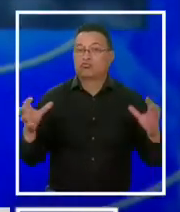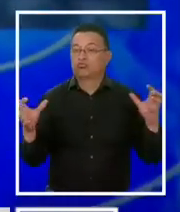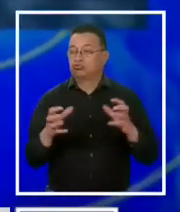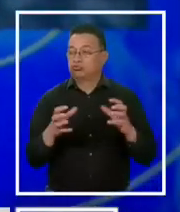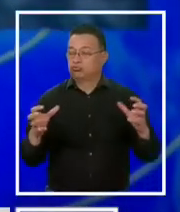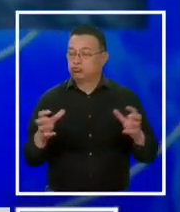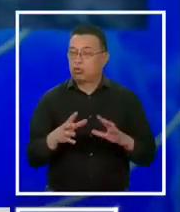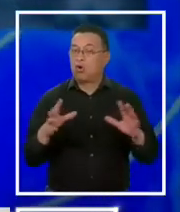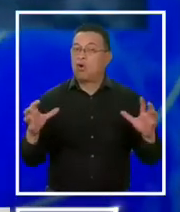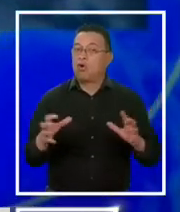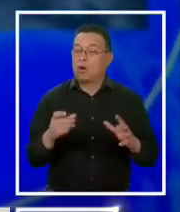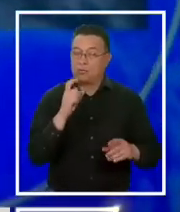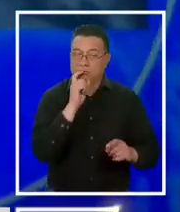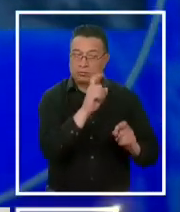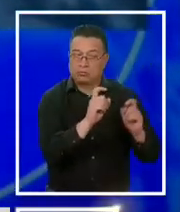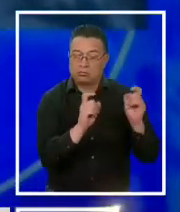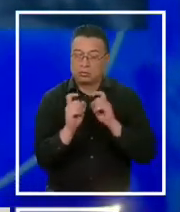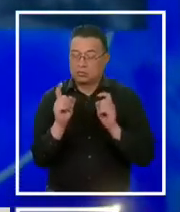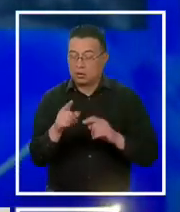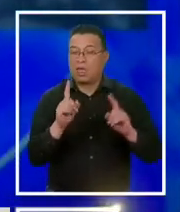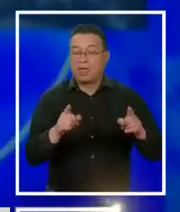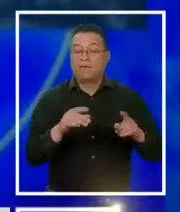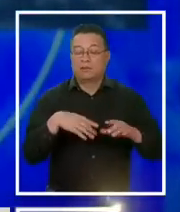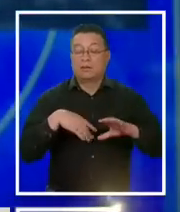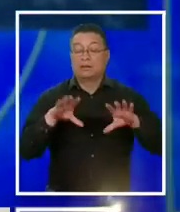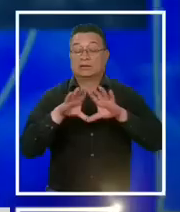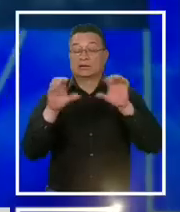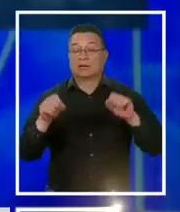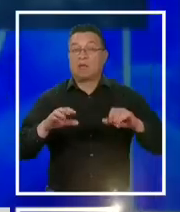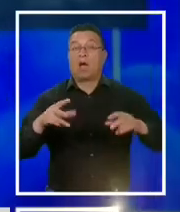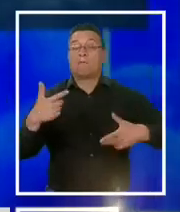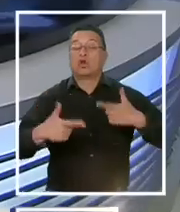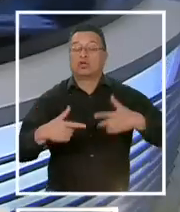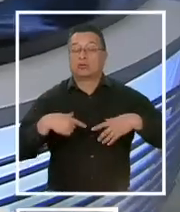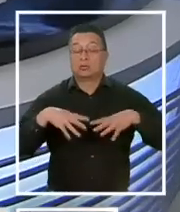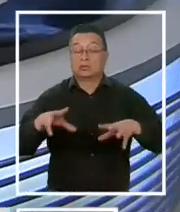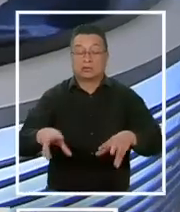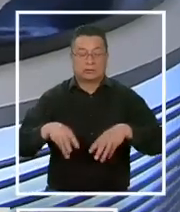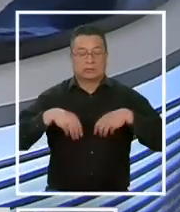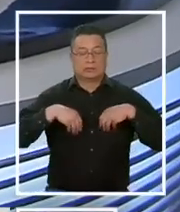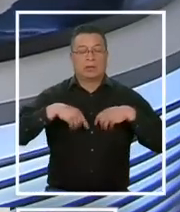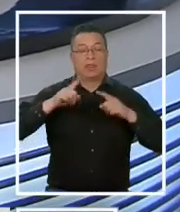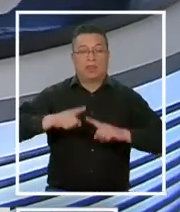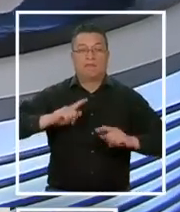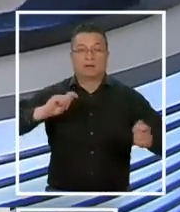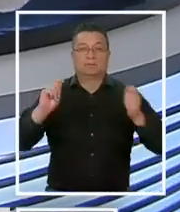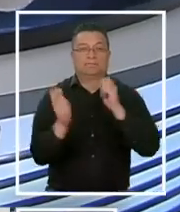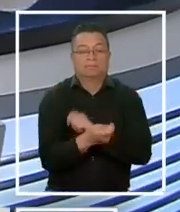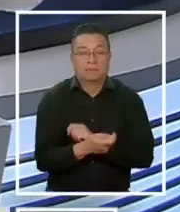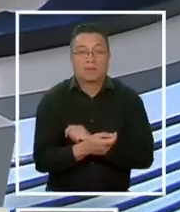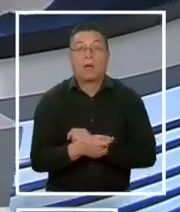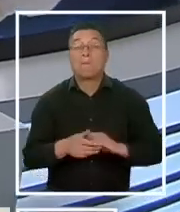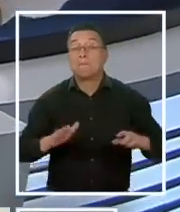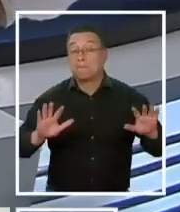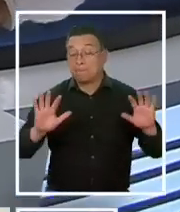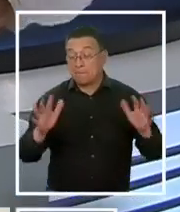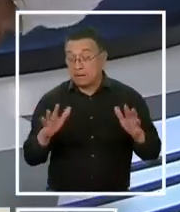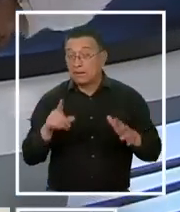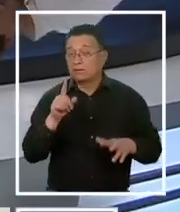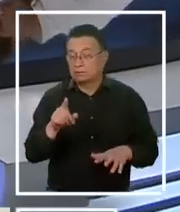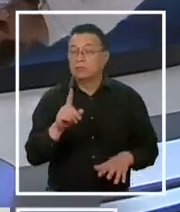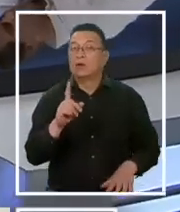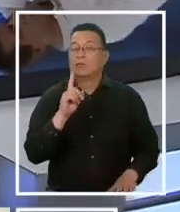que yo creo que tenemos que tomar como sistema político como estado y corregir entonces Aparentemente efectivamente